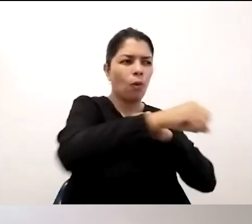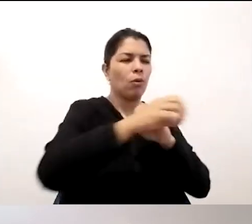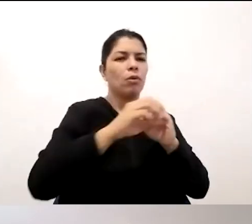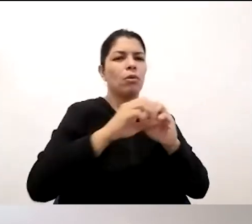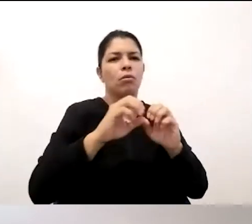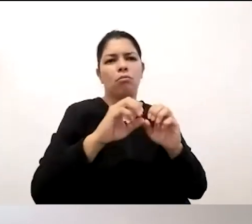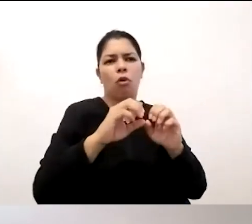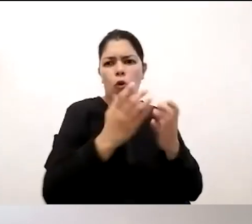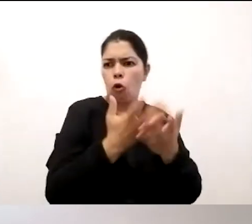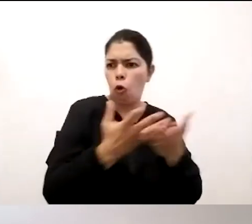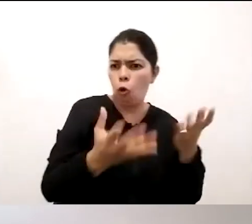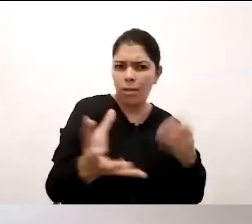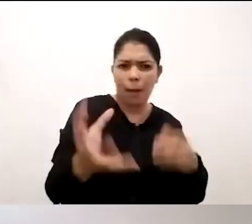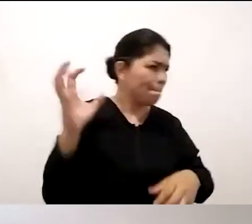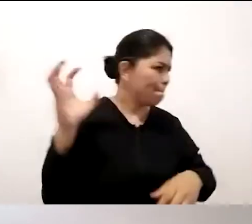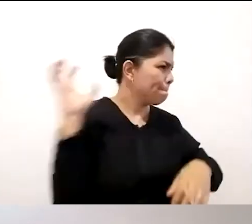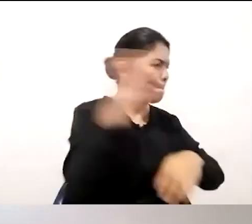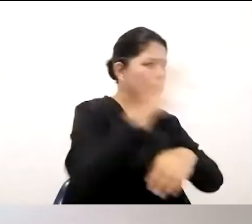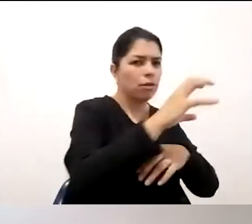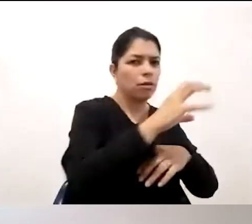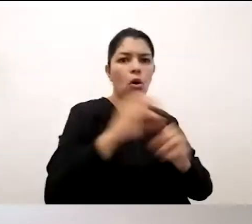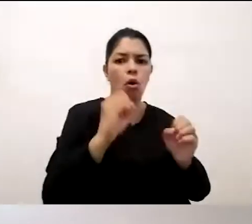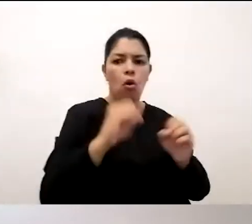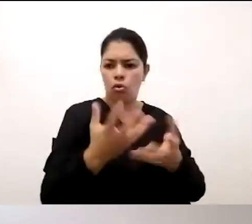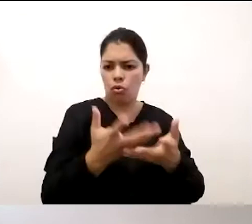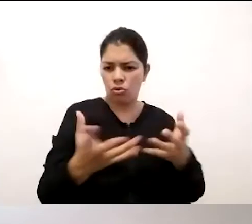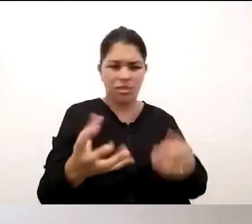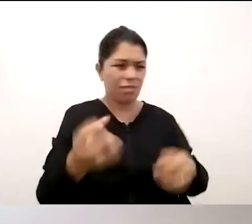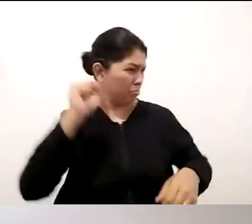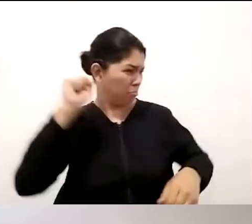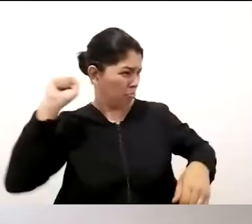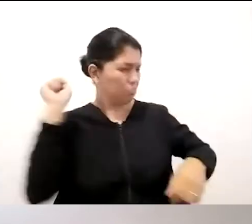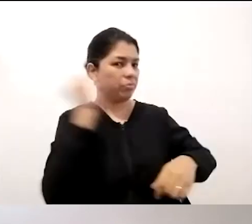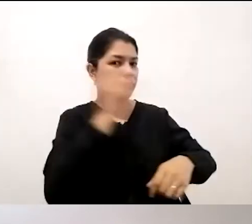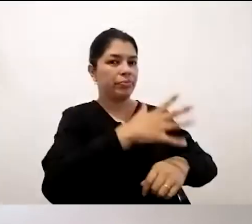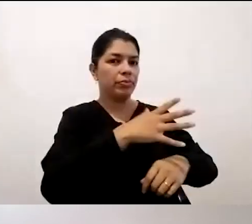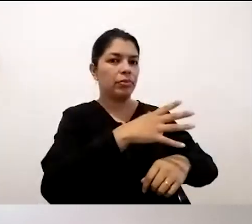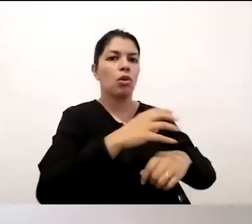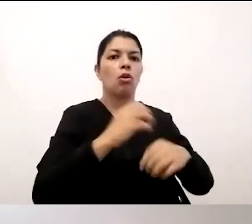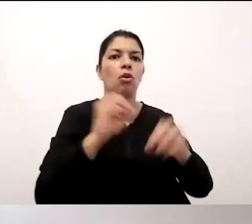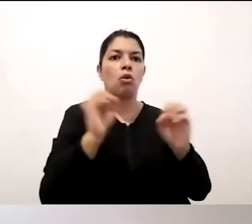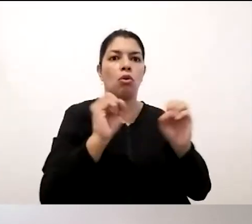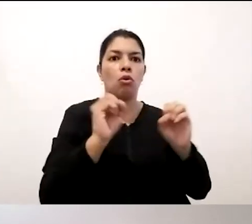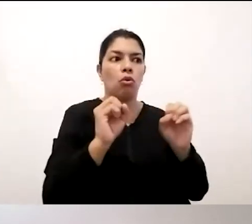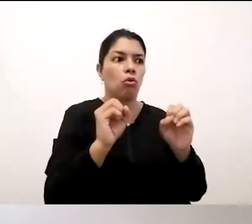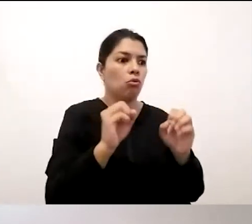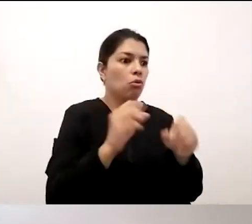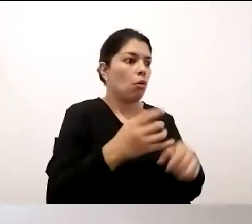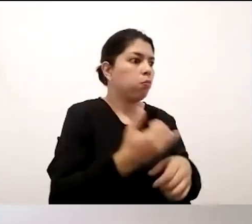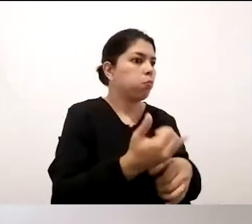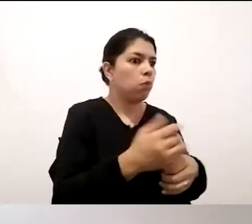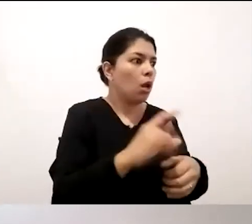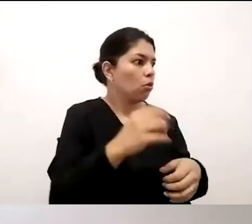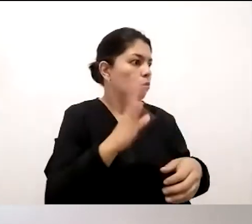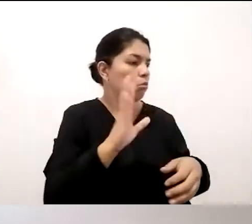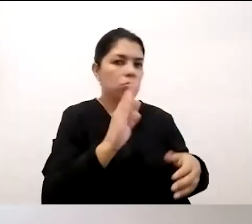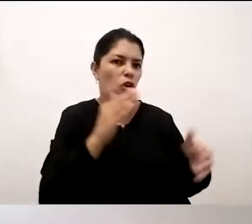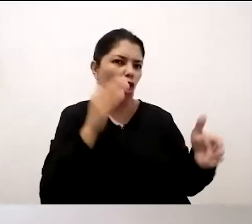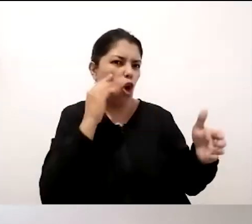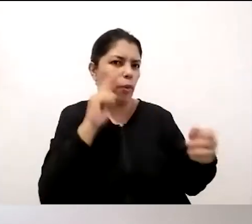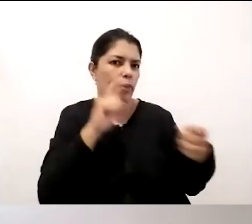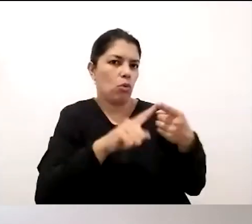otros objetos como son lanzarle algo o un objeto más cercano que tenga alguna finalidad para